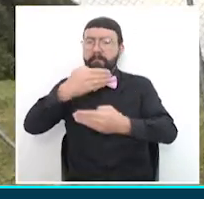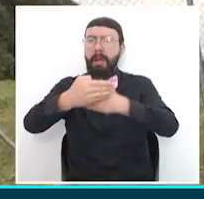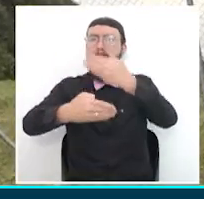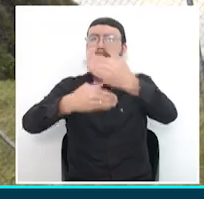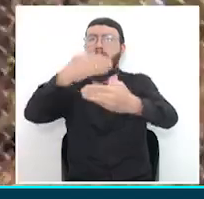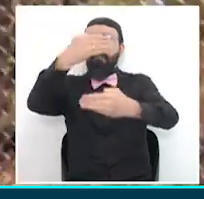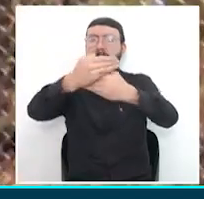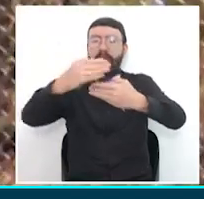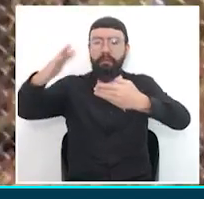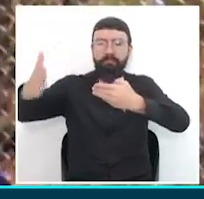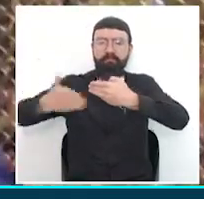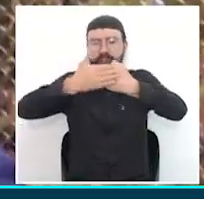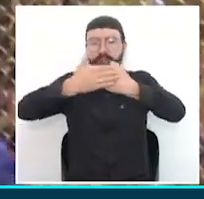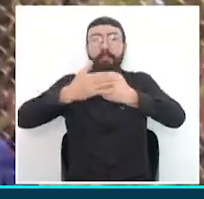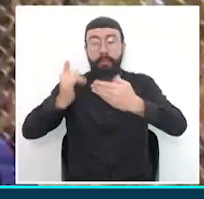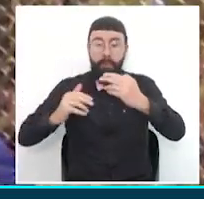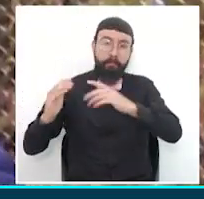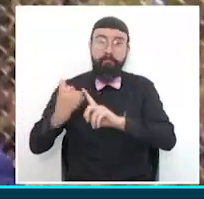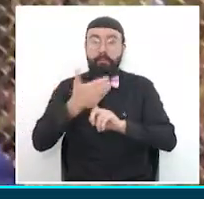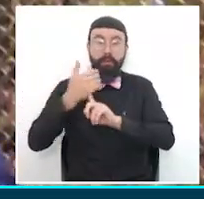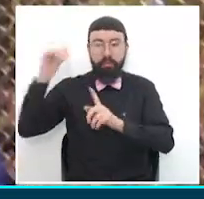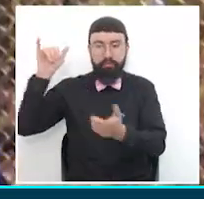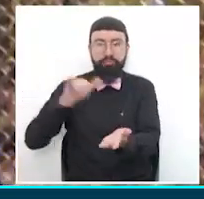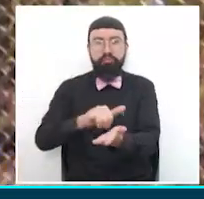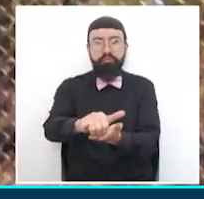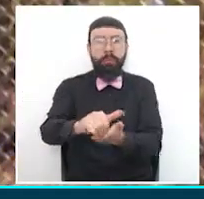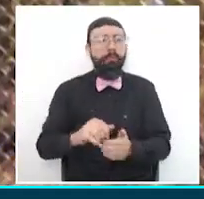de aterrizaje. Tiene más o menos 150 metros